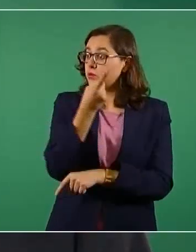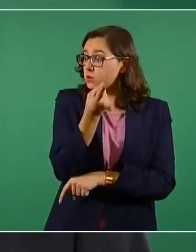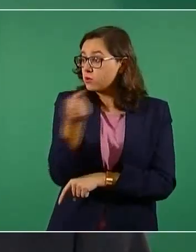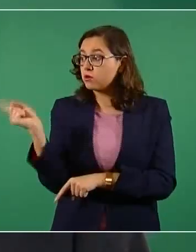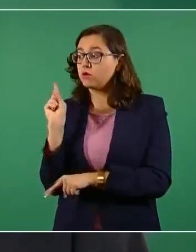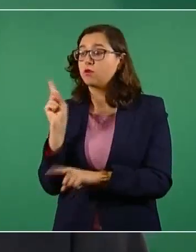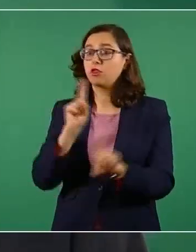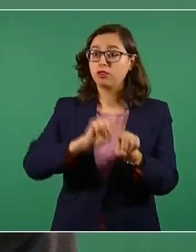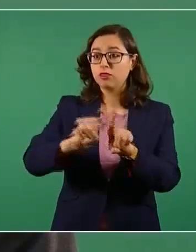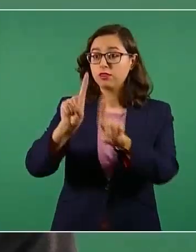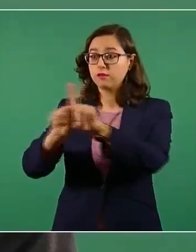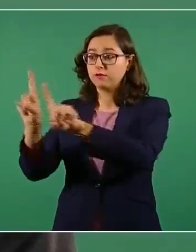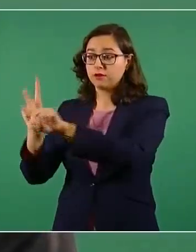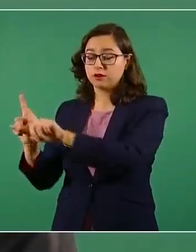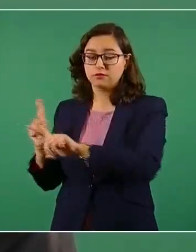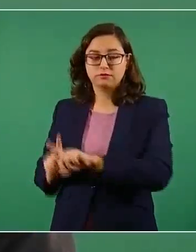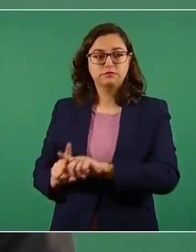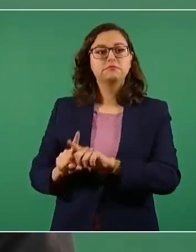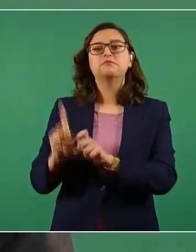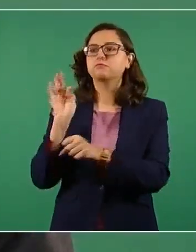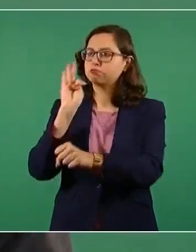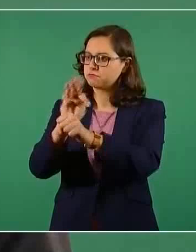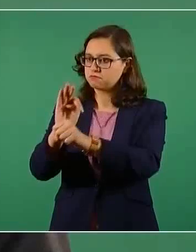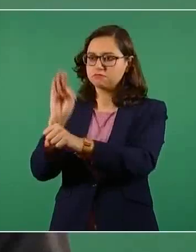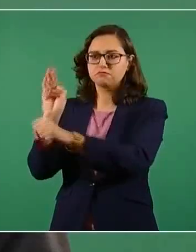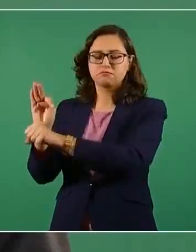los mexicanos.